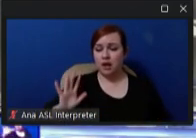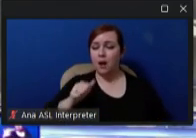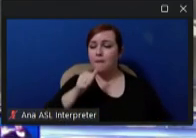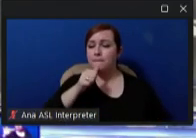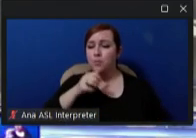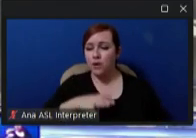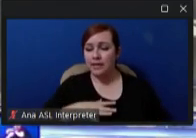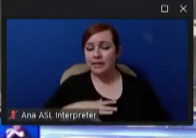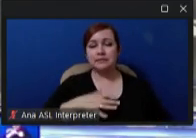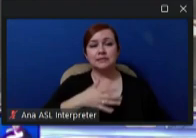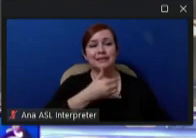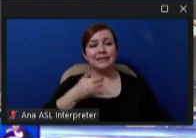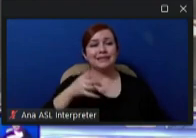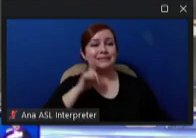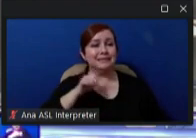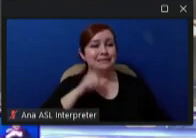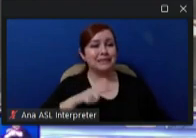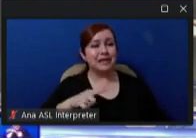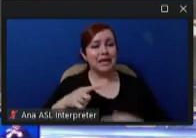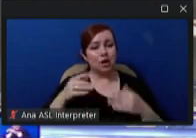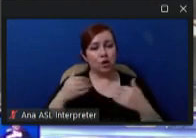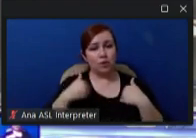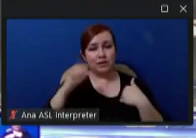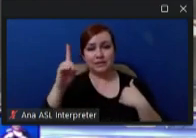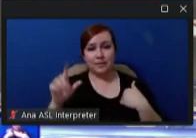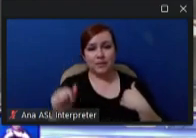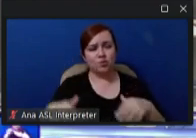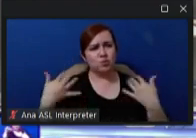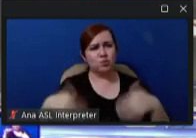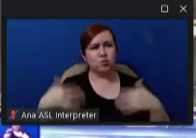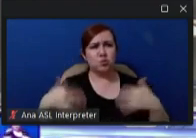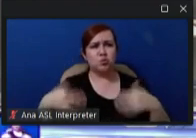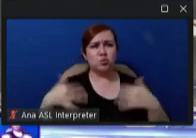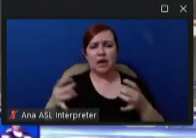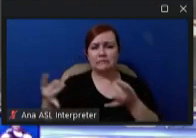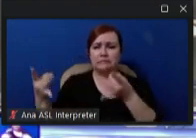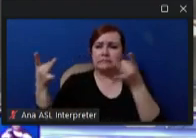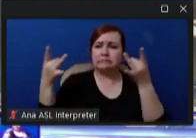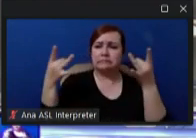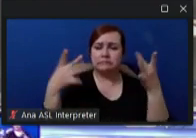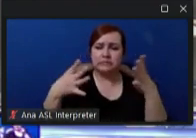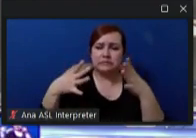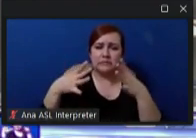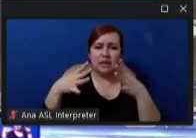discapacidad han sufrido maltratos físicos o psicológicos.